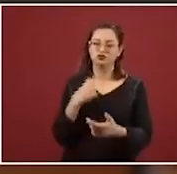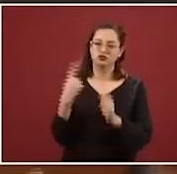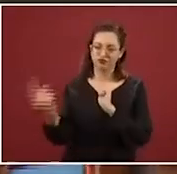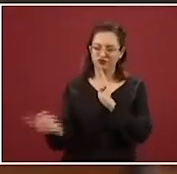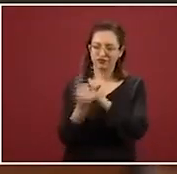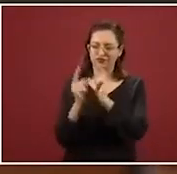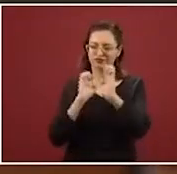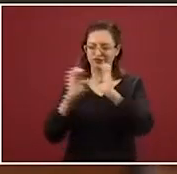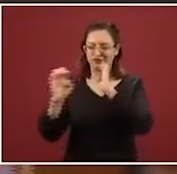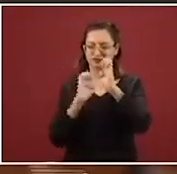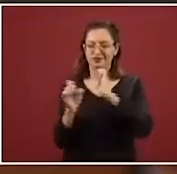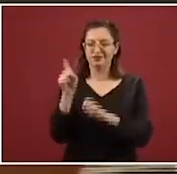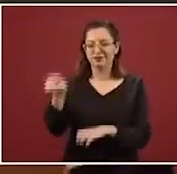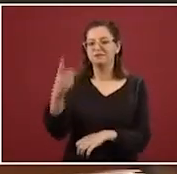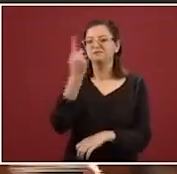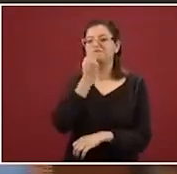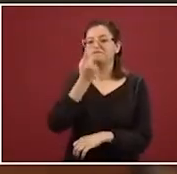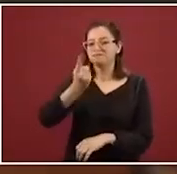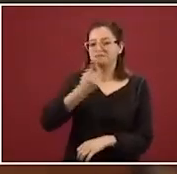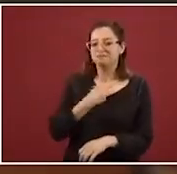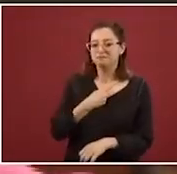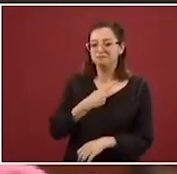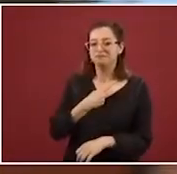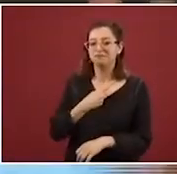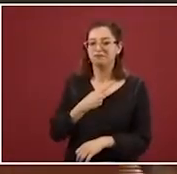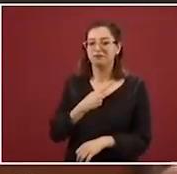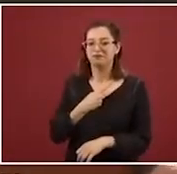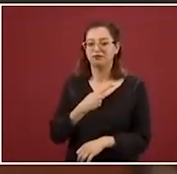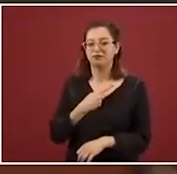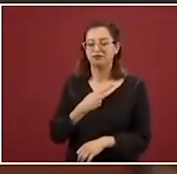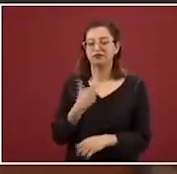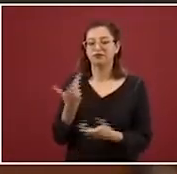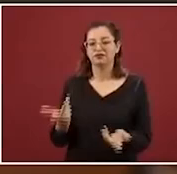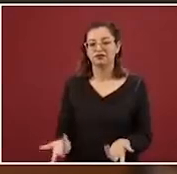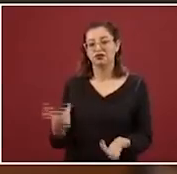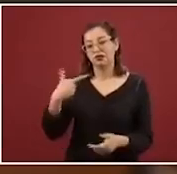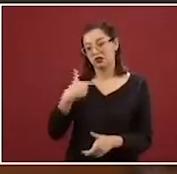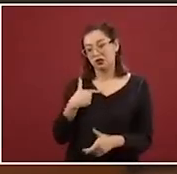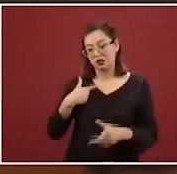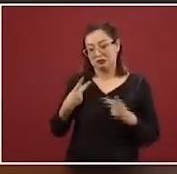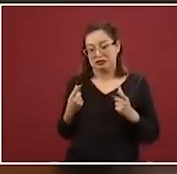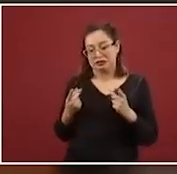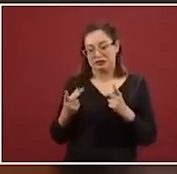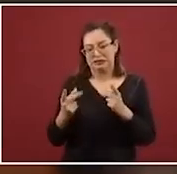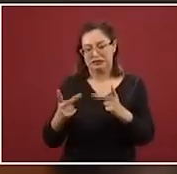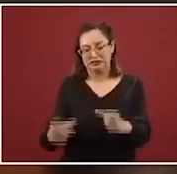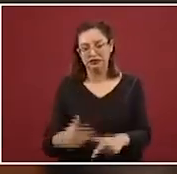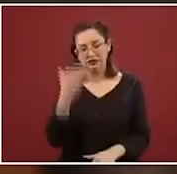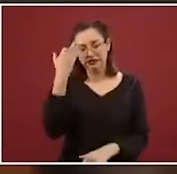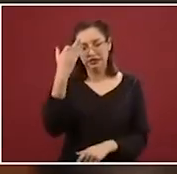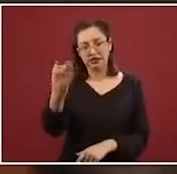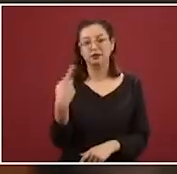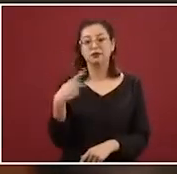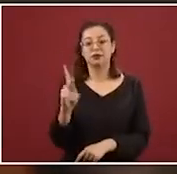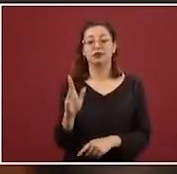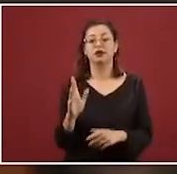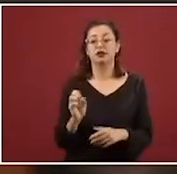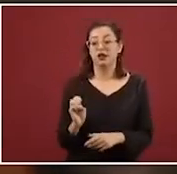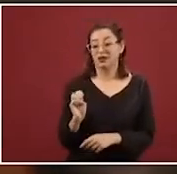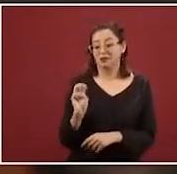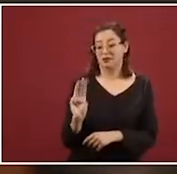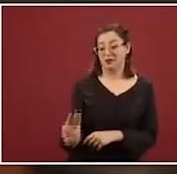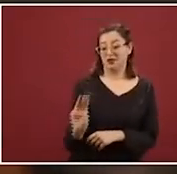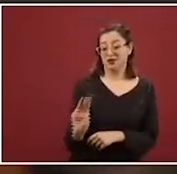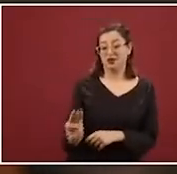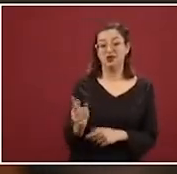entrevistarlo y usted me dijo que falta, que me adelantaba mucho en los tiempos. Sin embargo, pues ya el miércoles es miércoles de